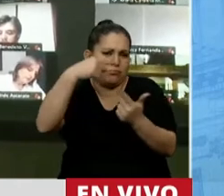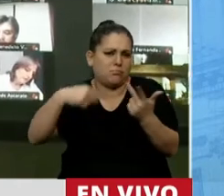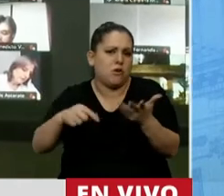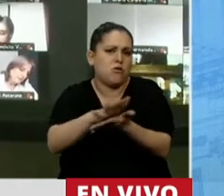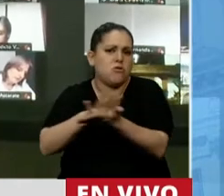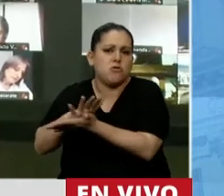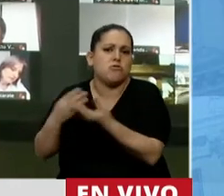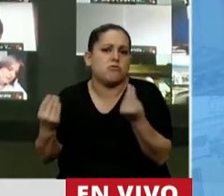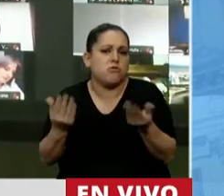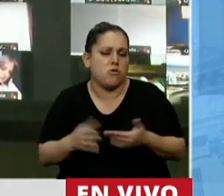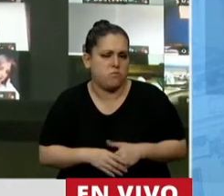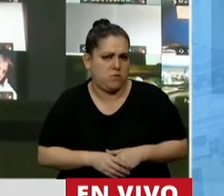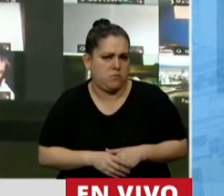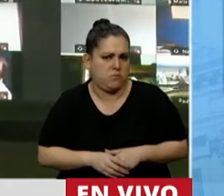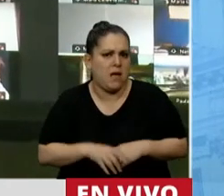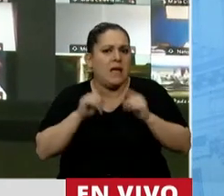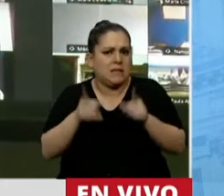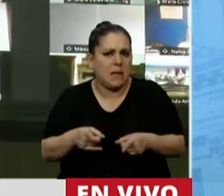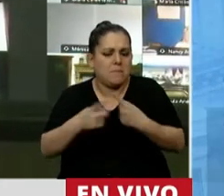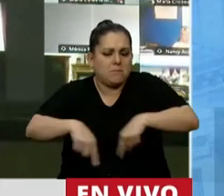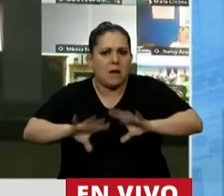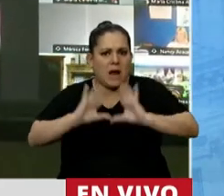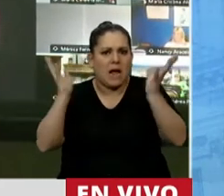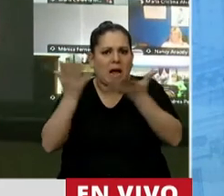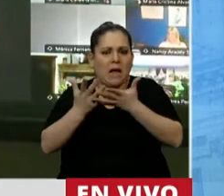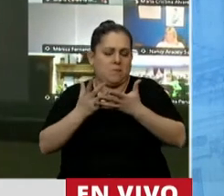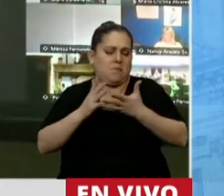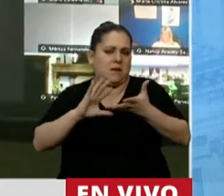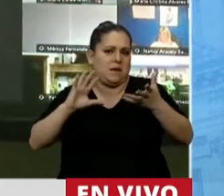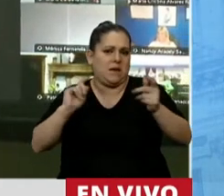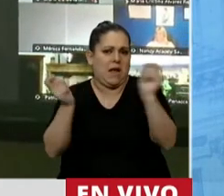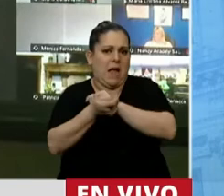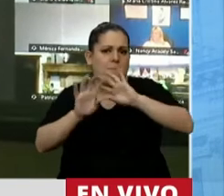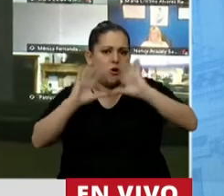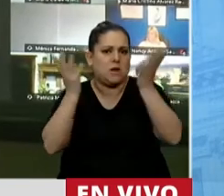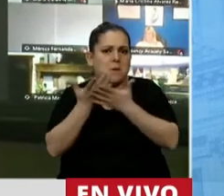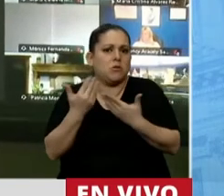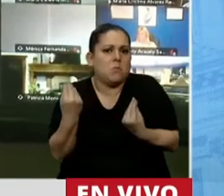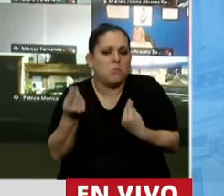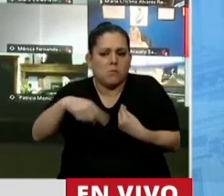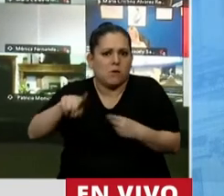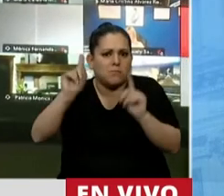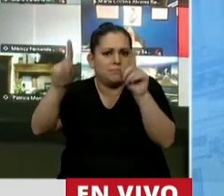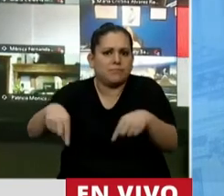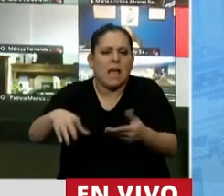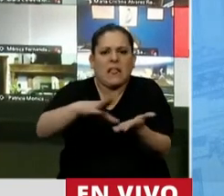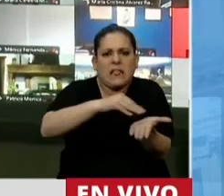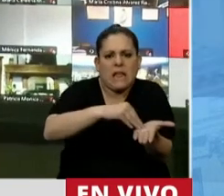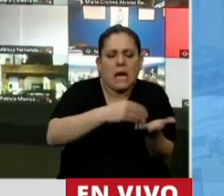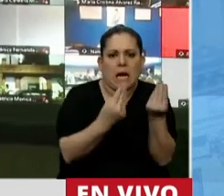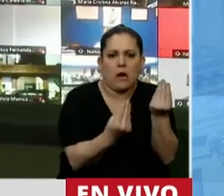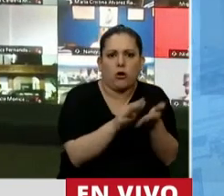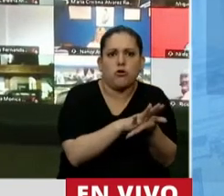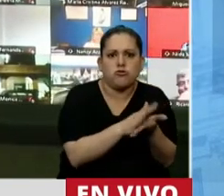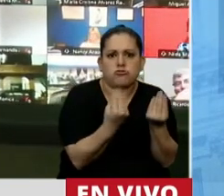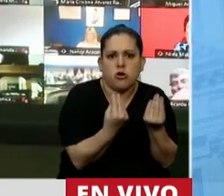aquellas que necesitan para adaptarse al cambio climático, si no saben qué va a pasar con las tierras fiscales, con los ejidos que están a